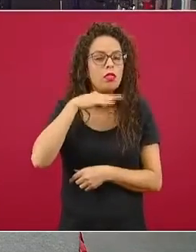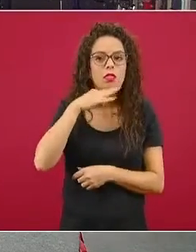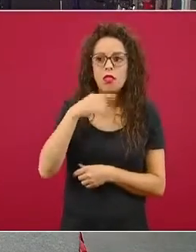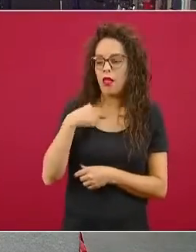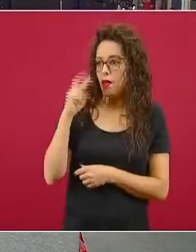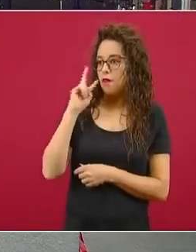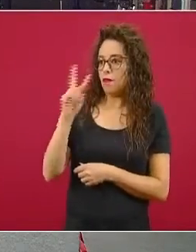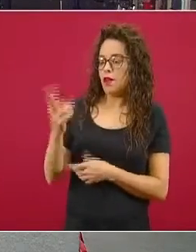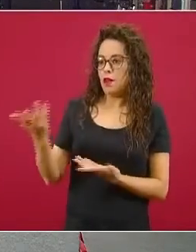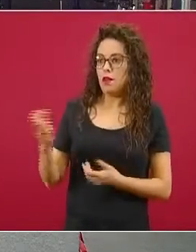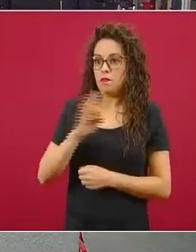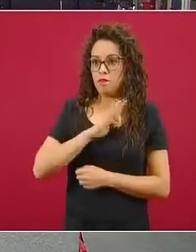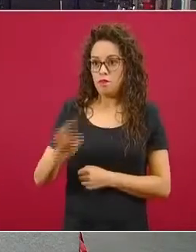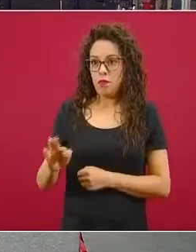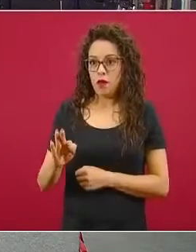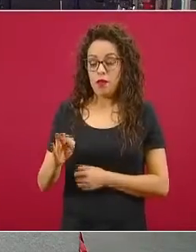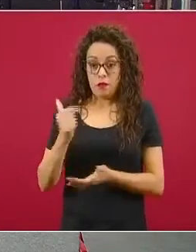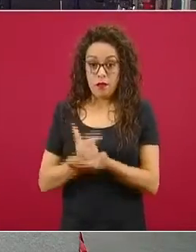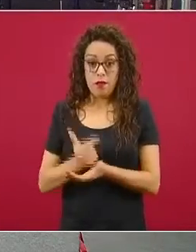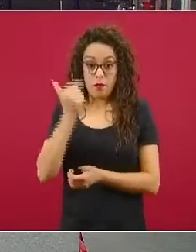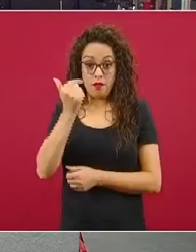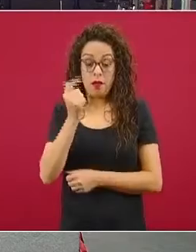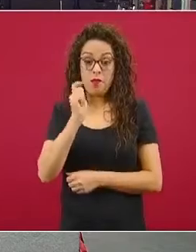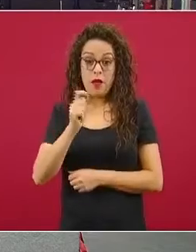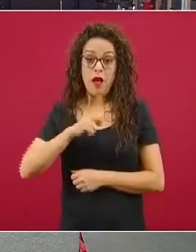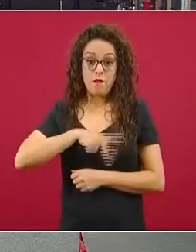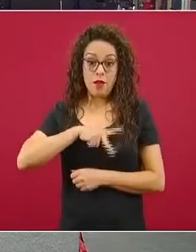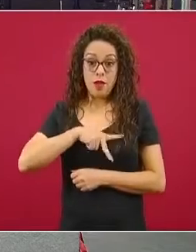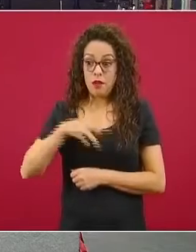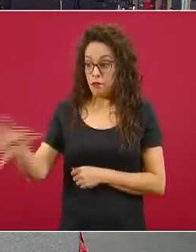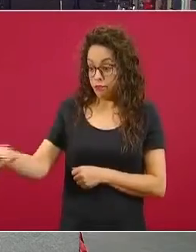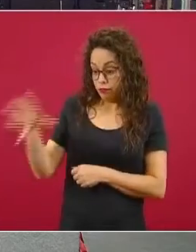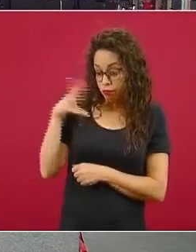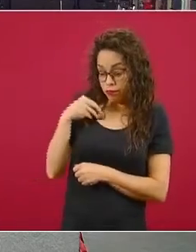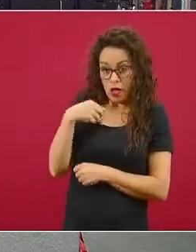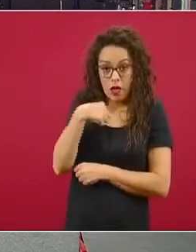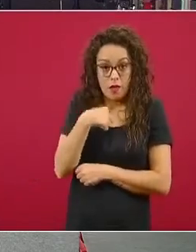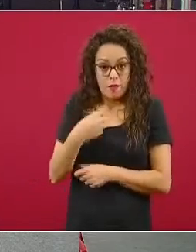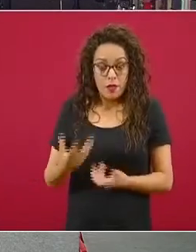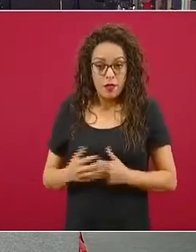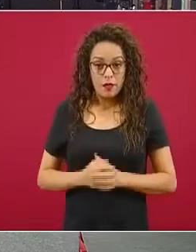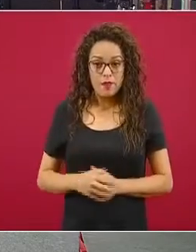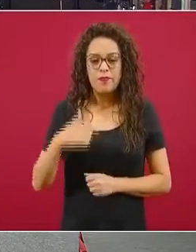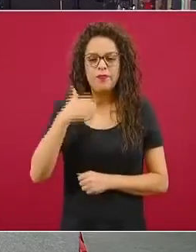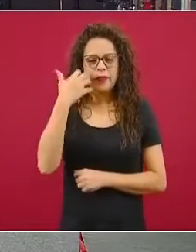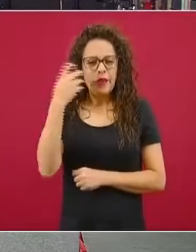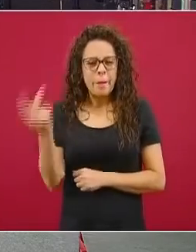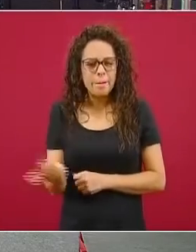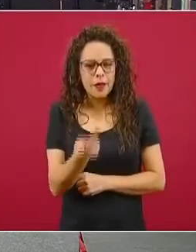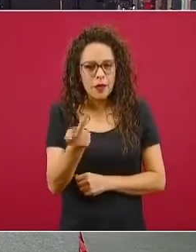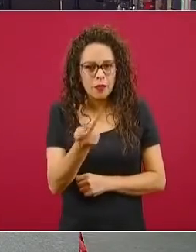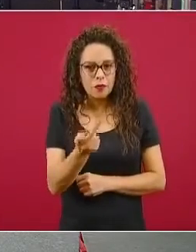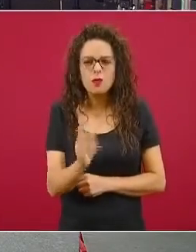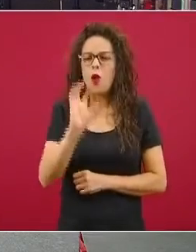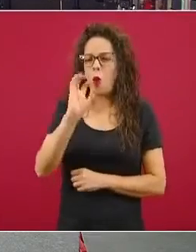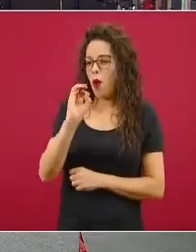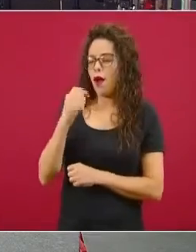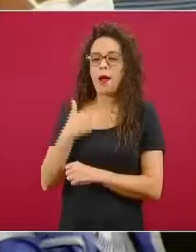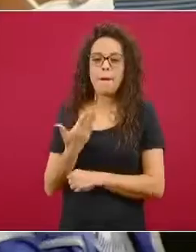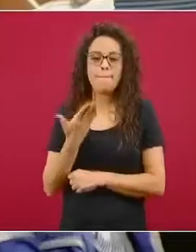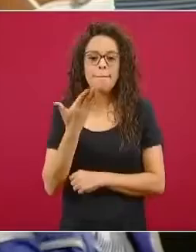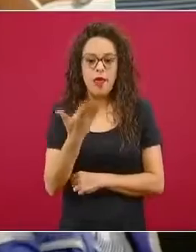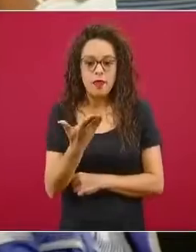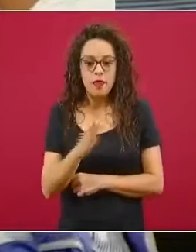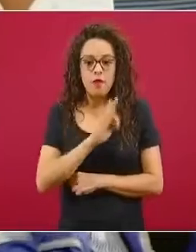repente sentí que pudiera haber una invasión grave de virus hacia mí. Yo quería preguntarle, o yo quería pedirle que nos